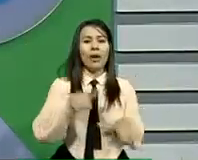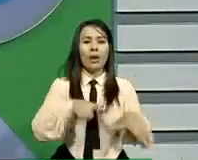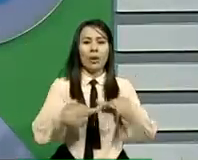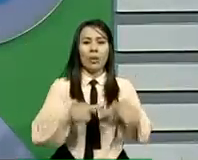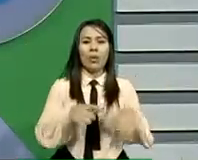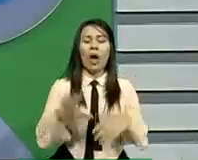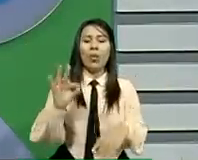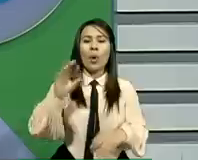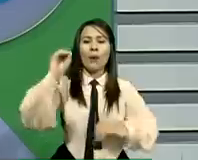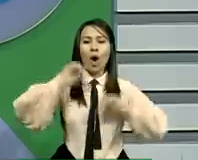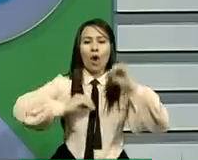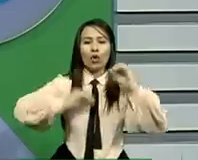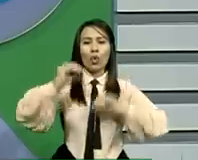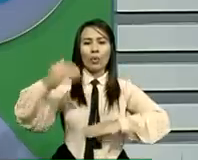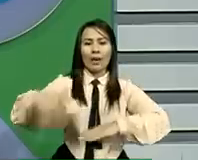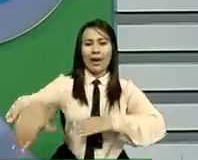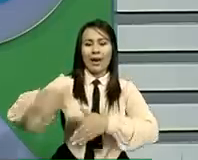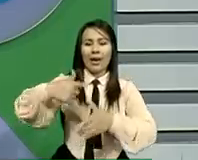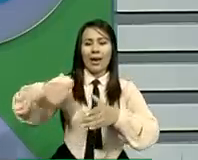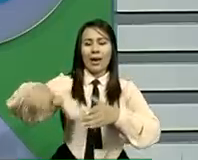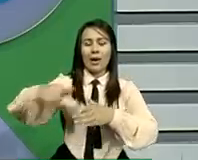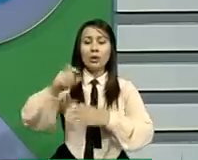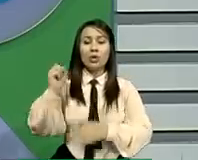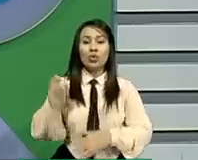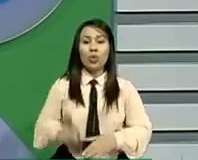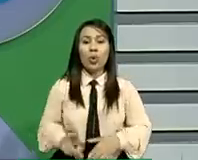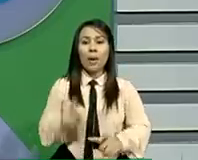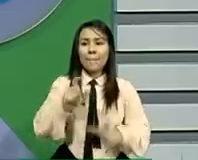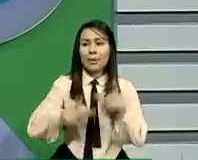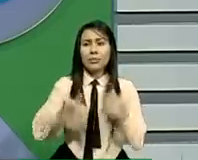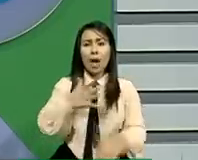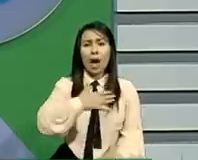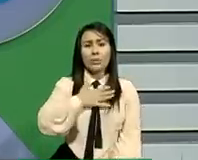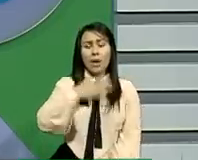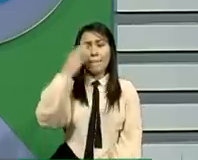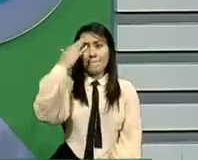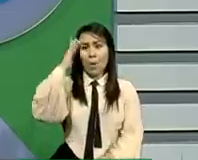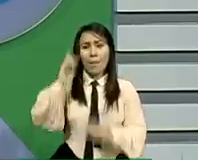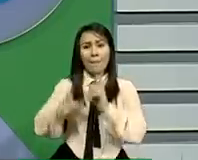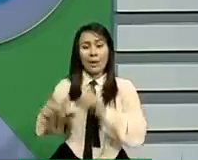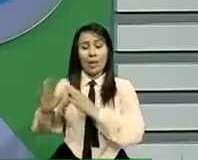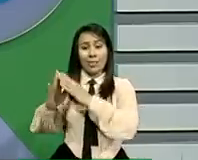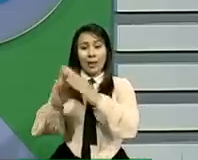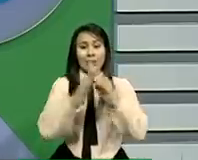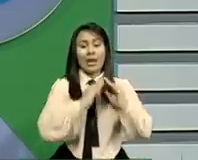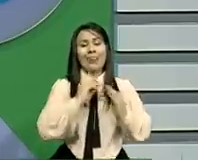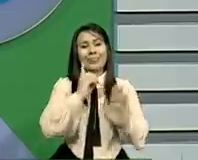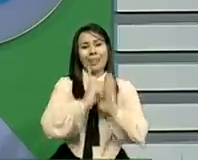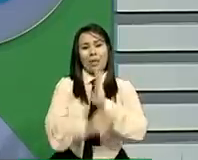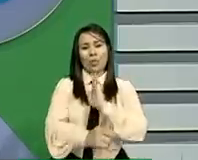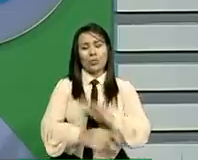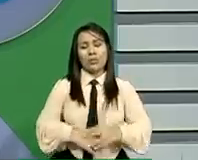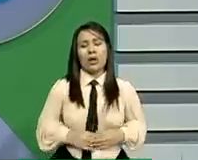de la 9 de octubre en el sur de Guayaquil, evidencia la inseguridad que moradores denuncian en este sector de la urbe